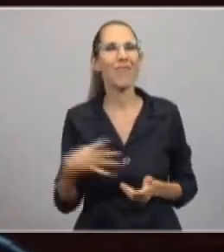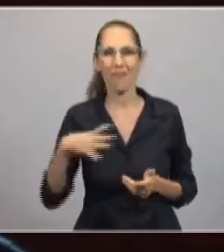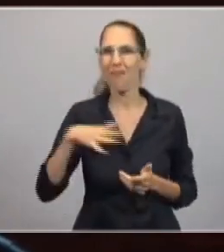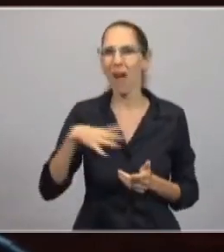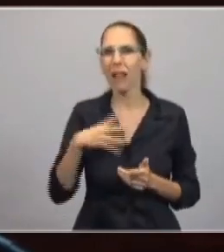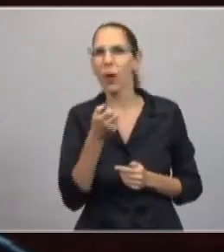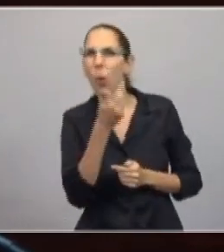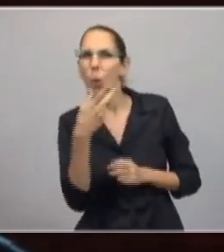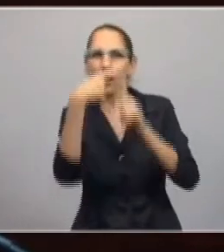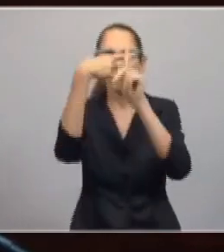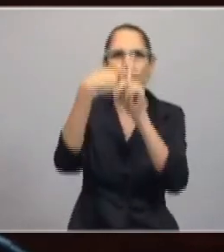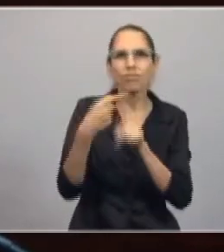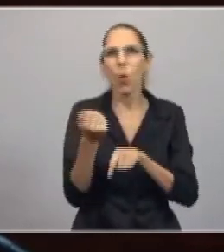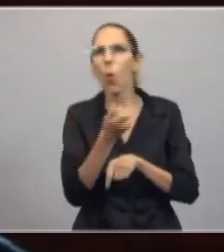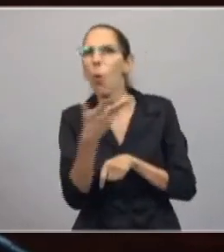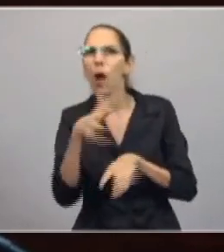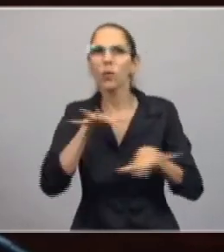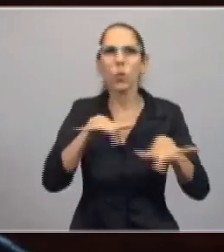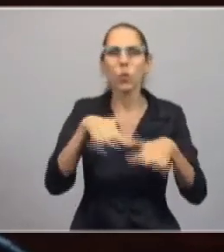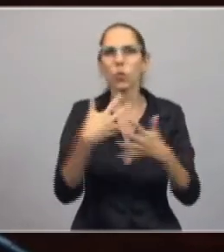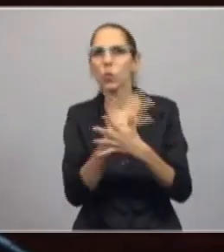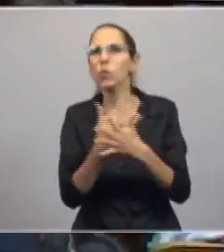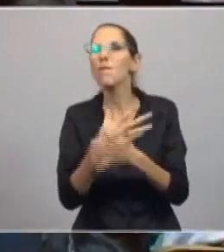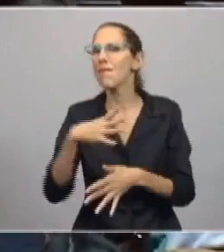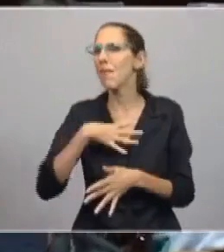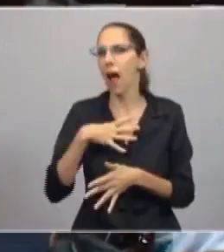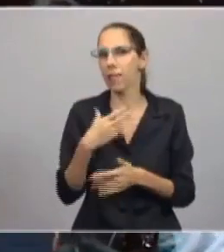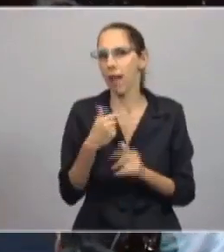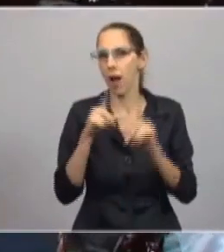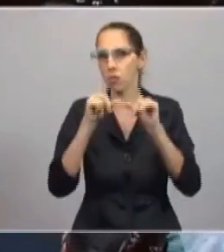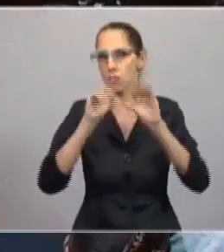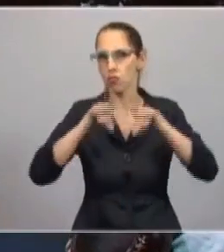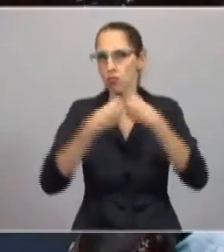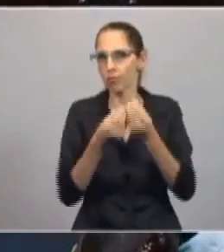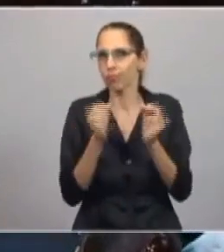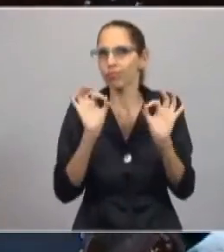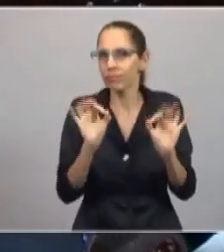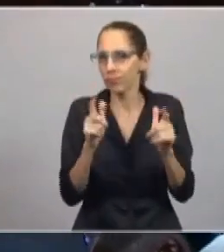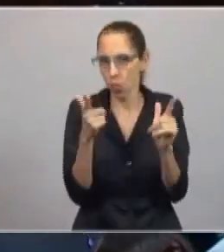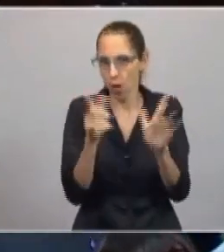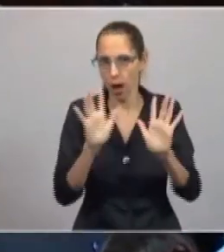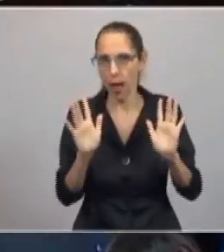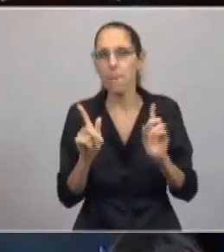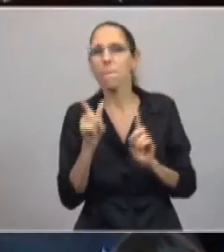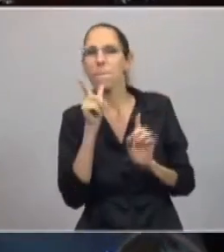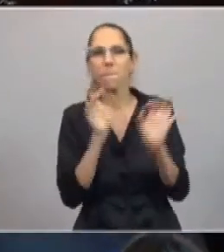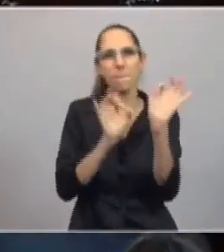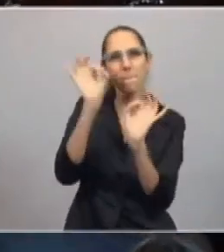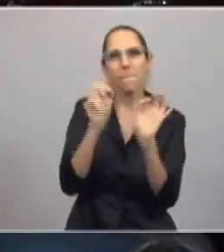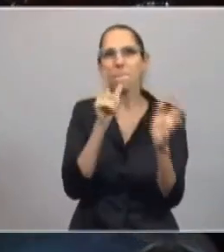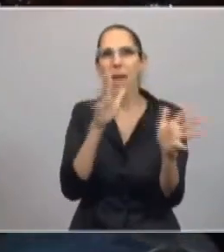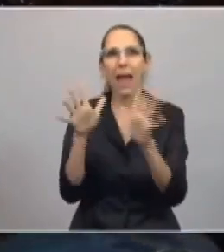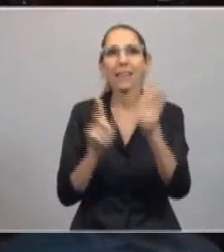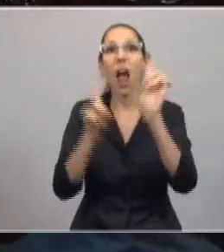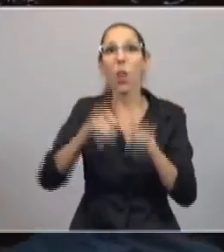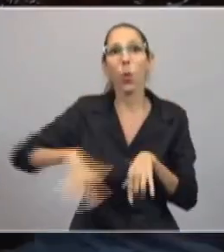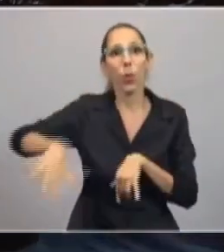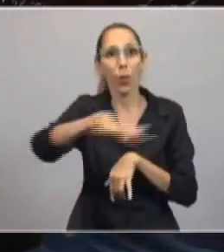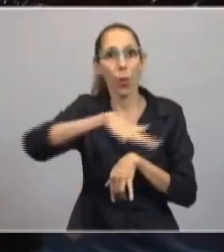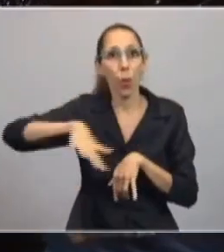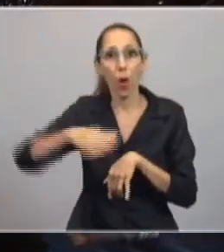cuantificar el exacto impacto de esta reducción, se estima que en algunas localidades el boleto de